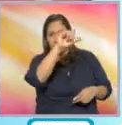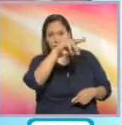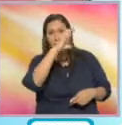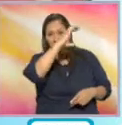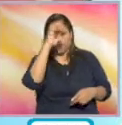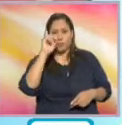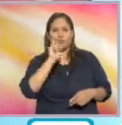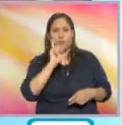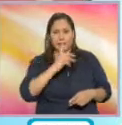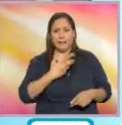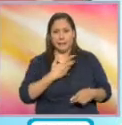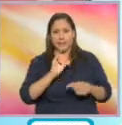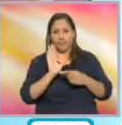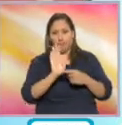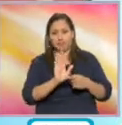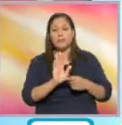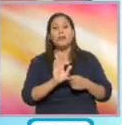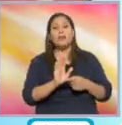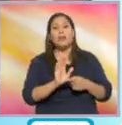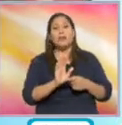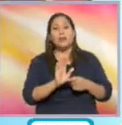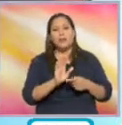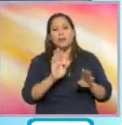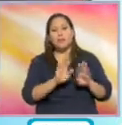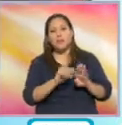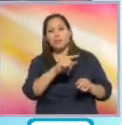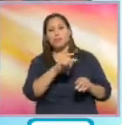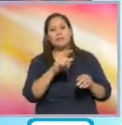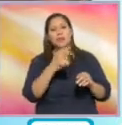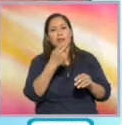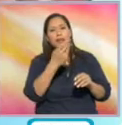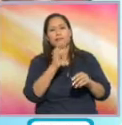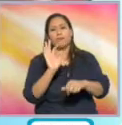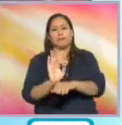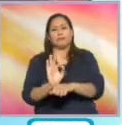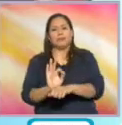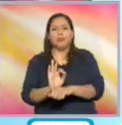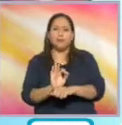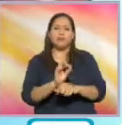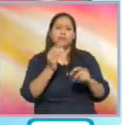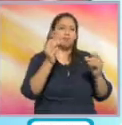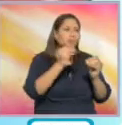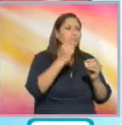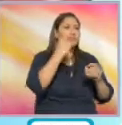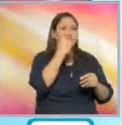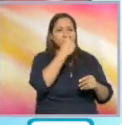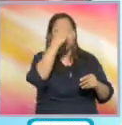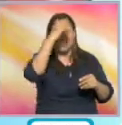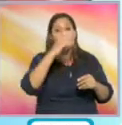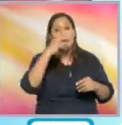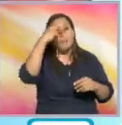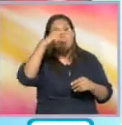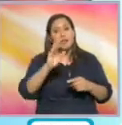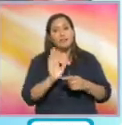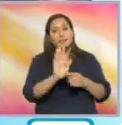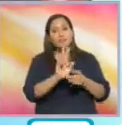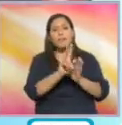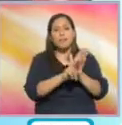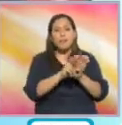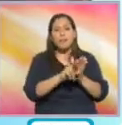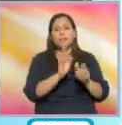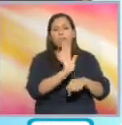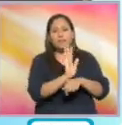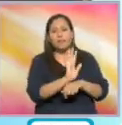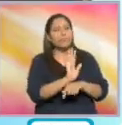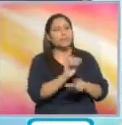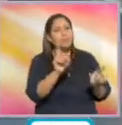de Morelia ella. Films, ¿no? Es decir, que es un poquito menos mediático esto. Pero lo que está pasando es que México está presentando cortometrajes de manera sistemática